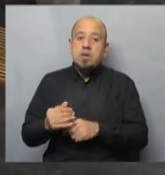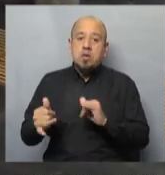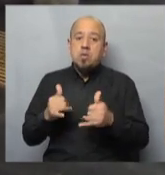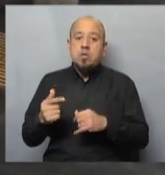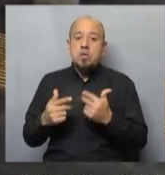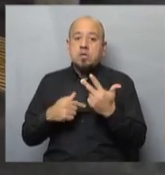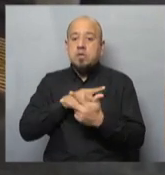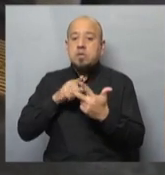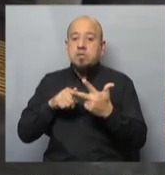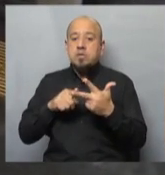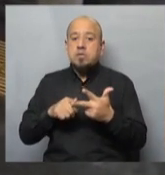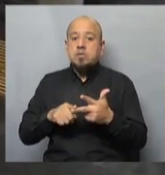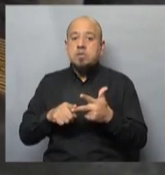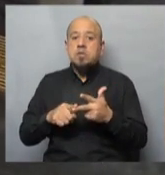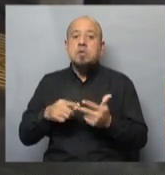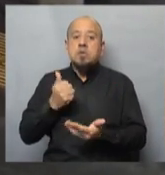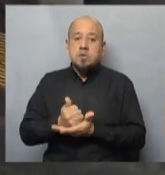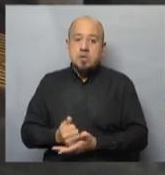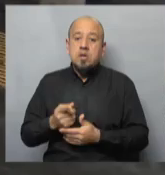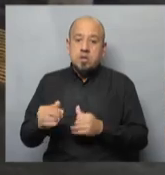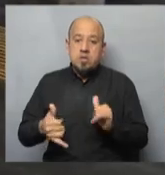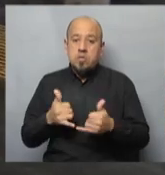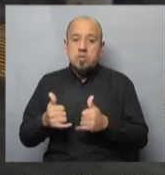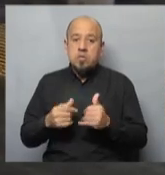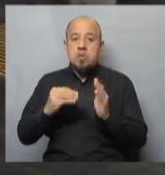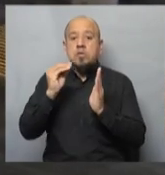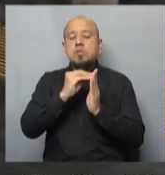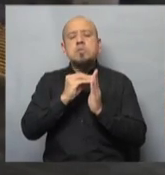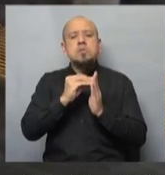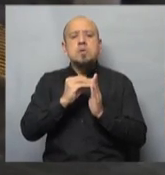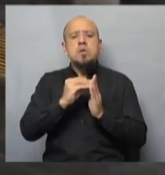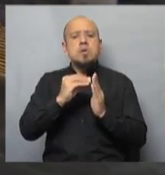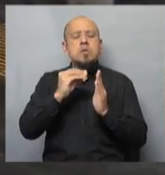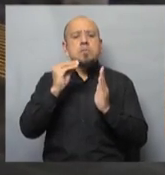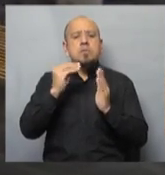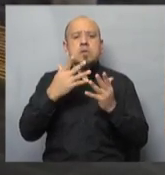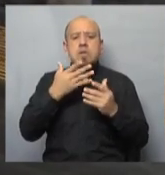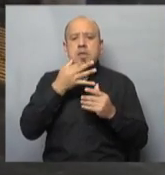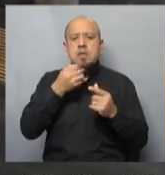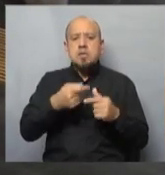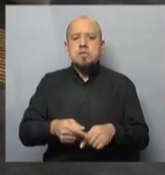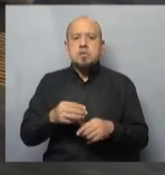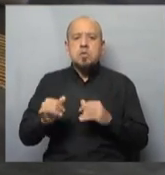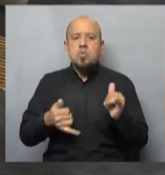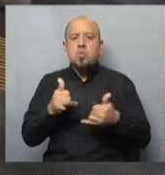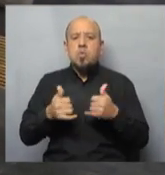tres primeras, era estar activa en el ranking. ¿Qué quiere decir? Significa estar jugando